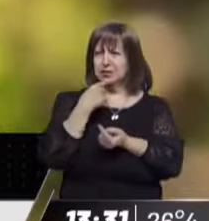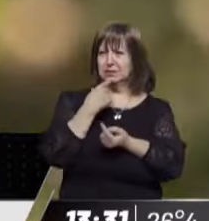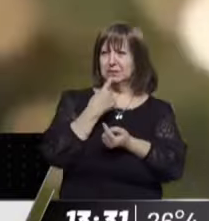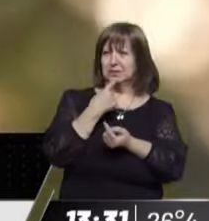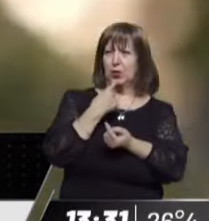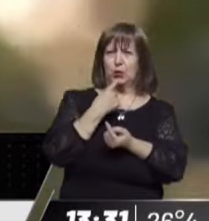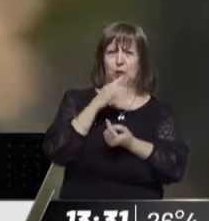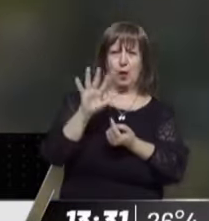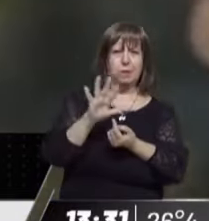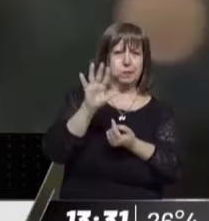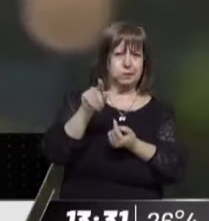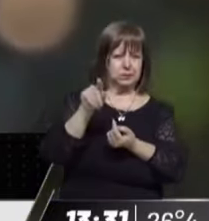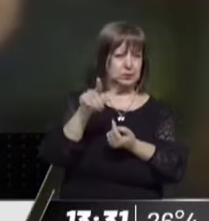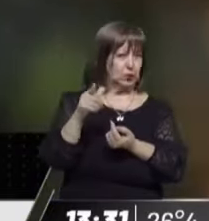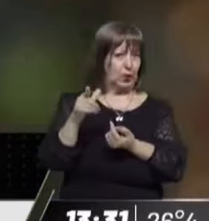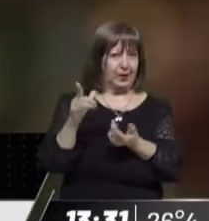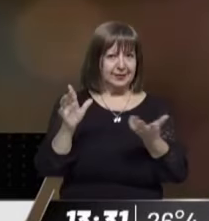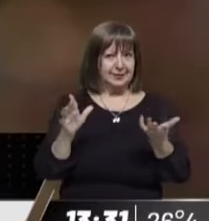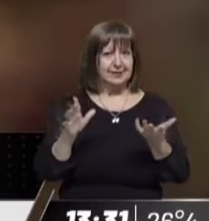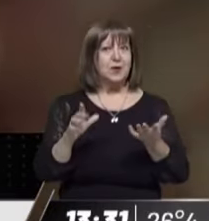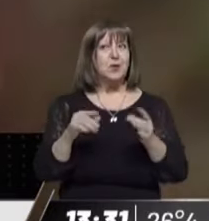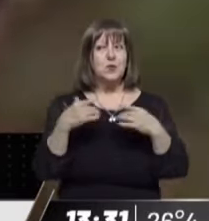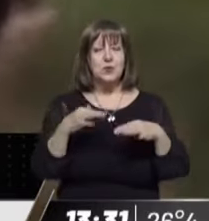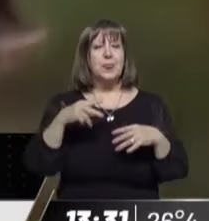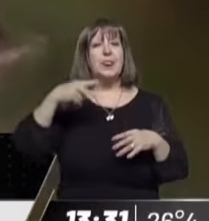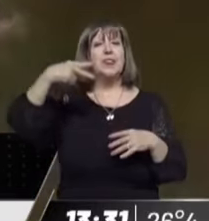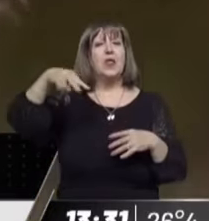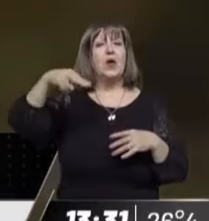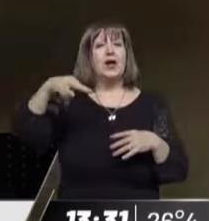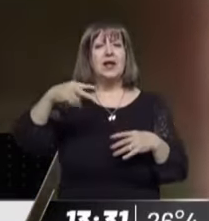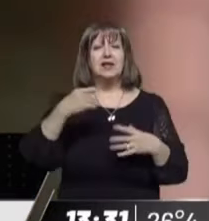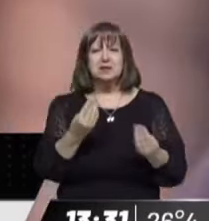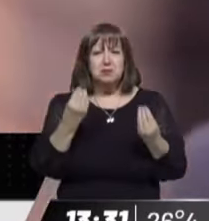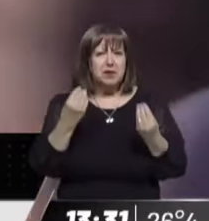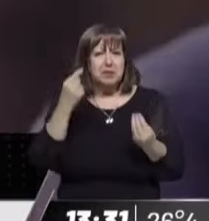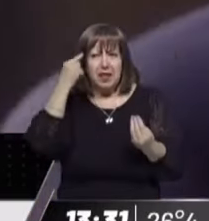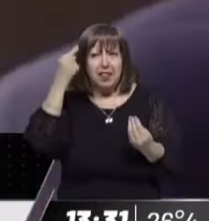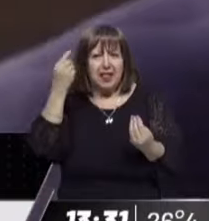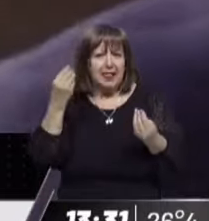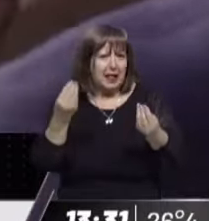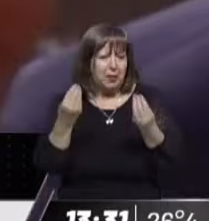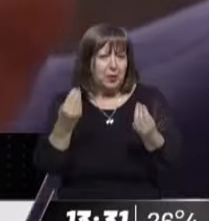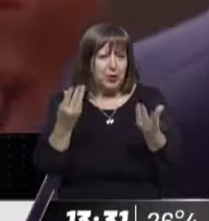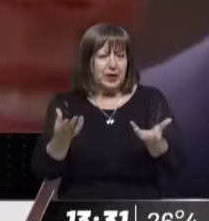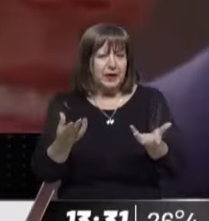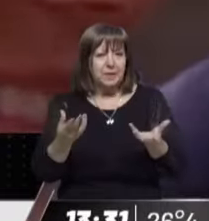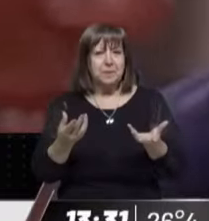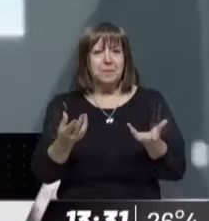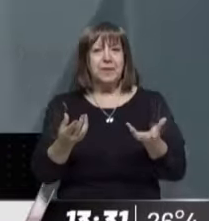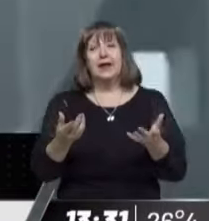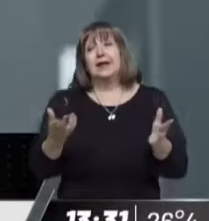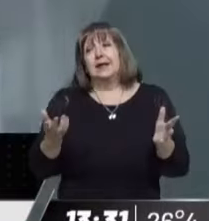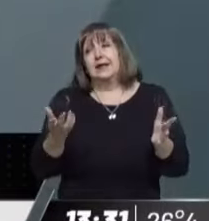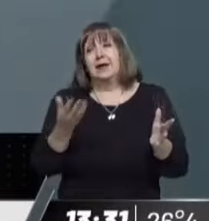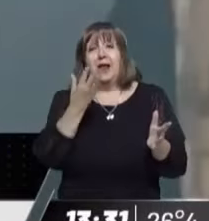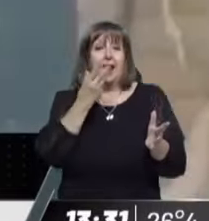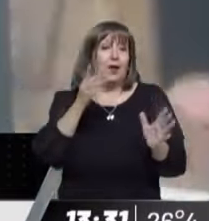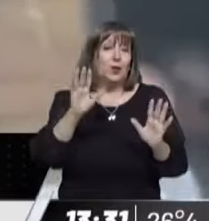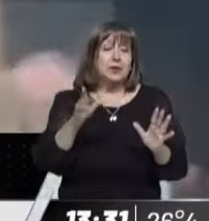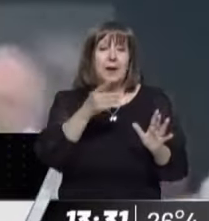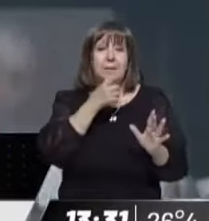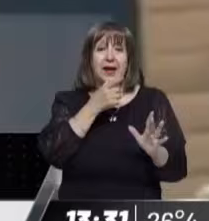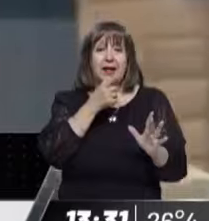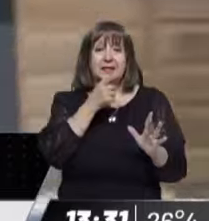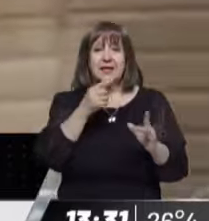se llama Variety, o Variedades, si se quiere traducir. ¿Y qué se